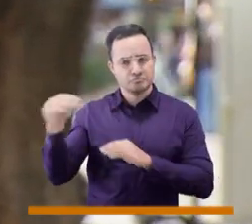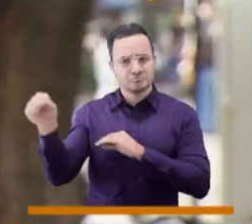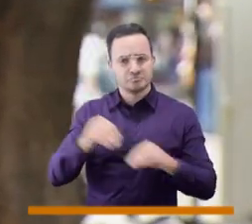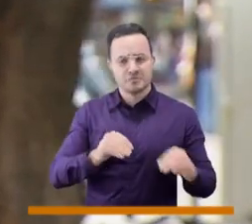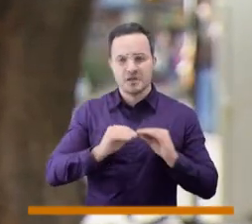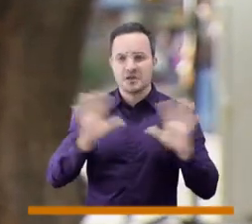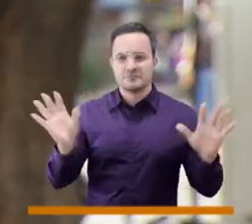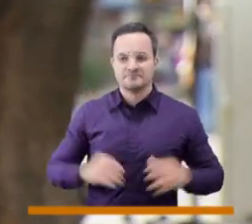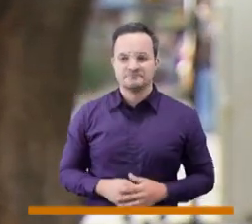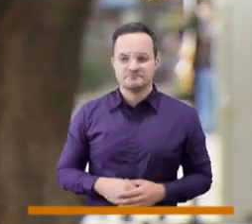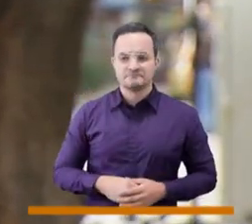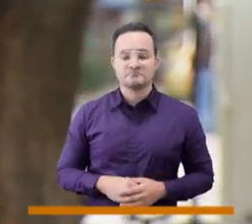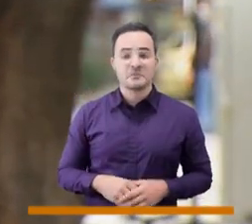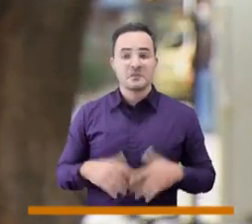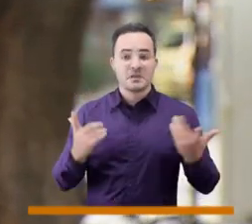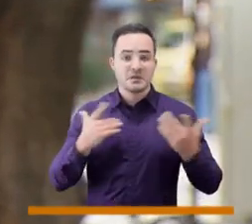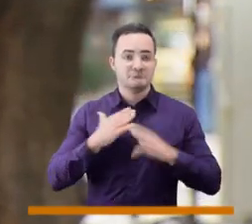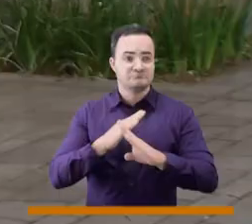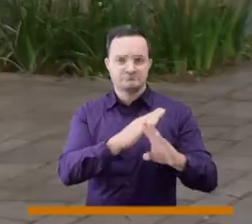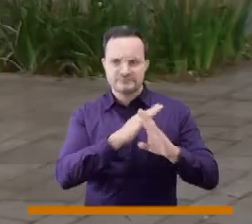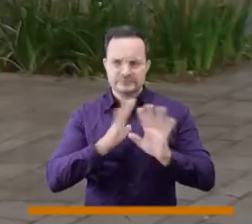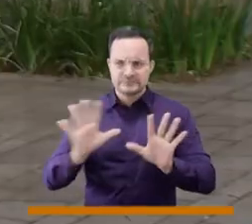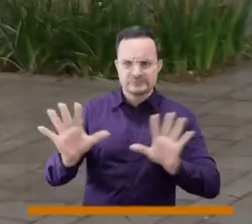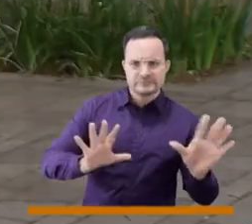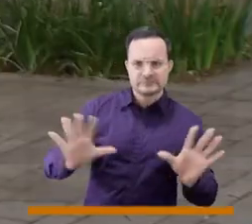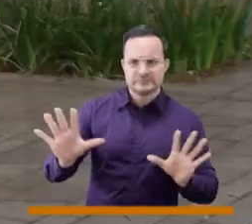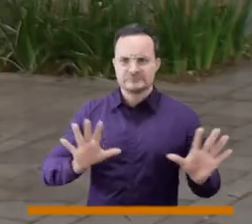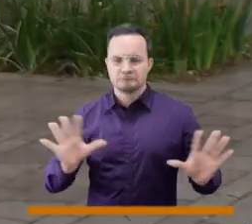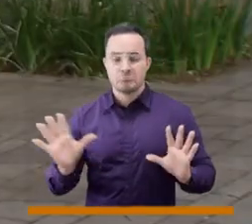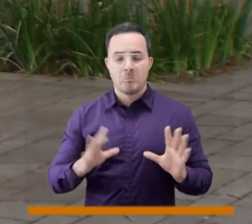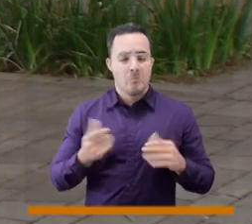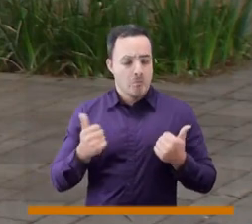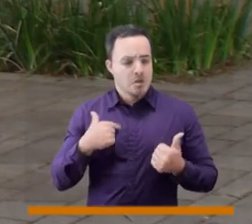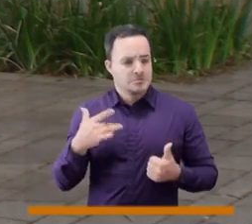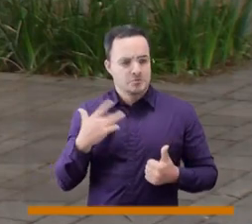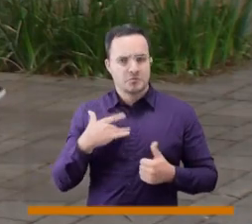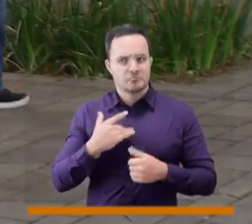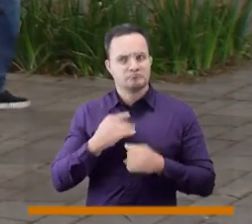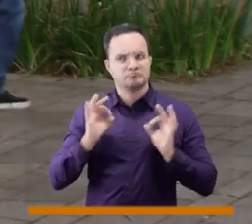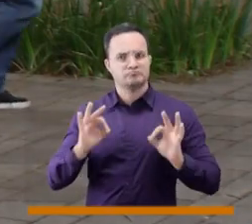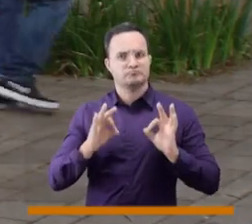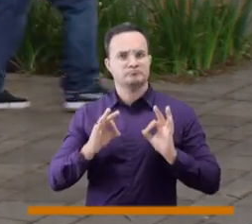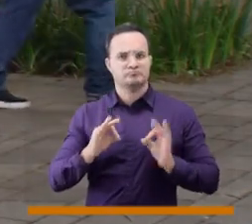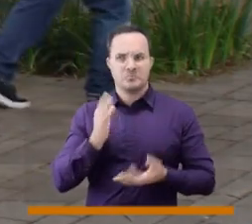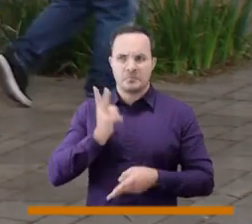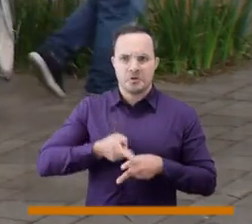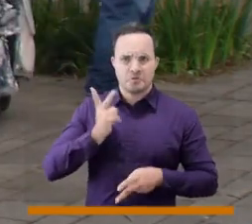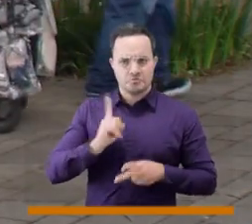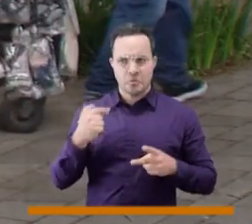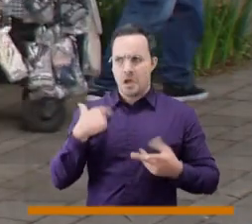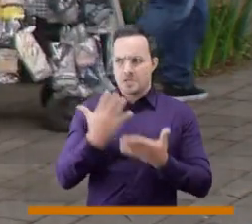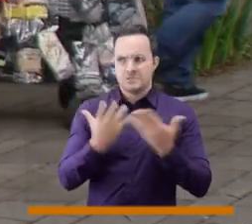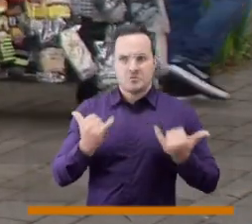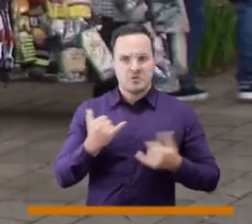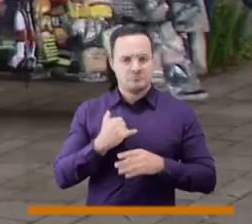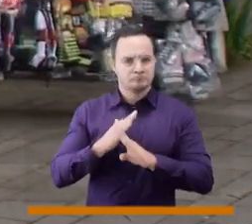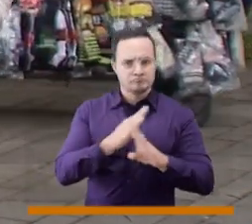muy cómodo para mí pues. Y la seguridad pues que hasta el momento hay como buena seguridad en ese